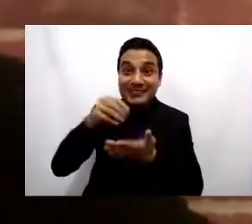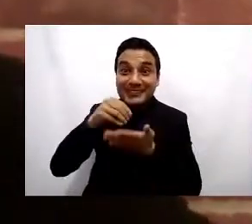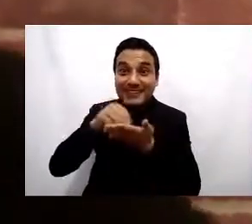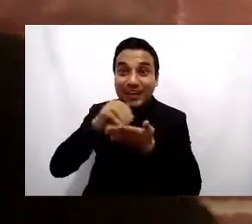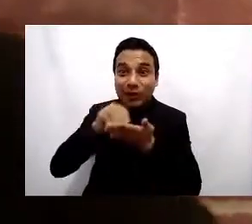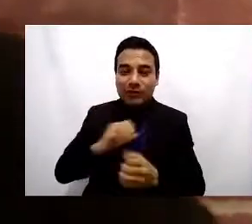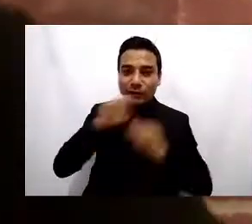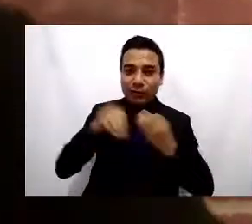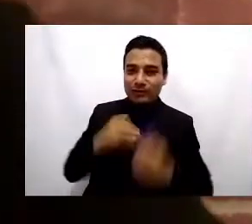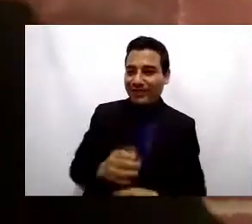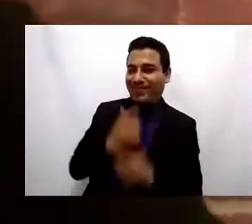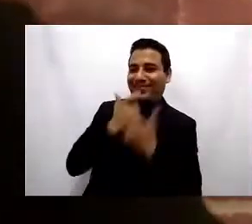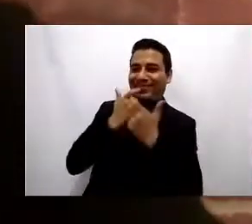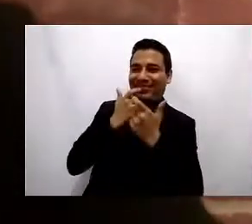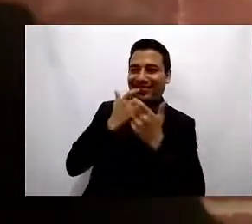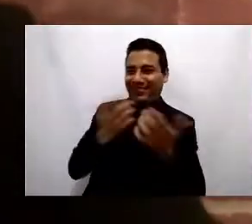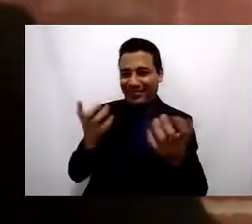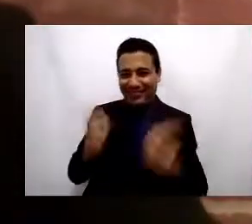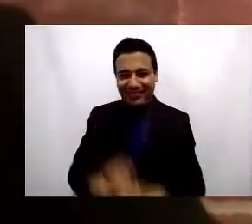Todos reiríamos